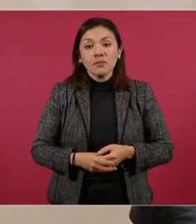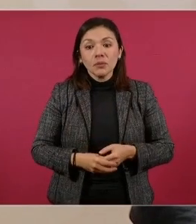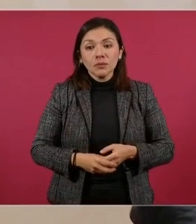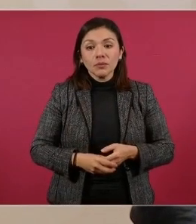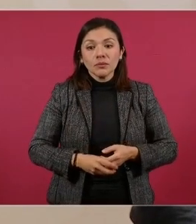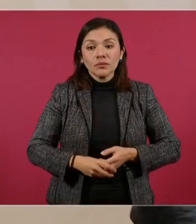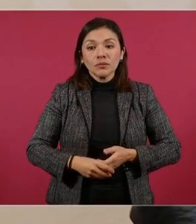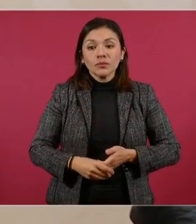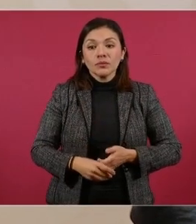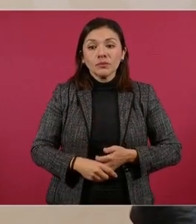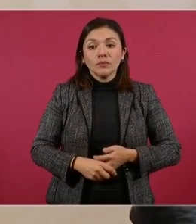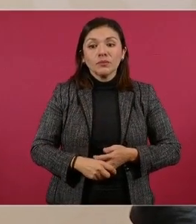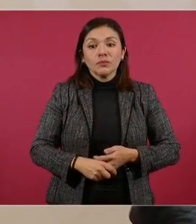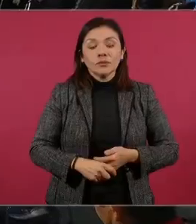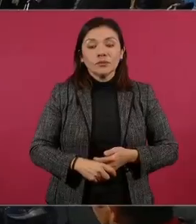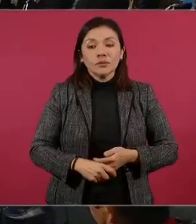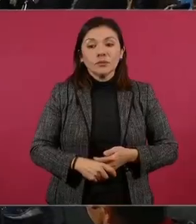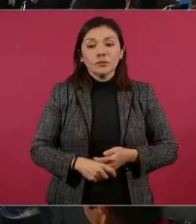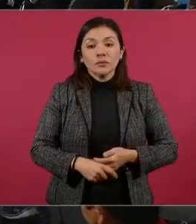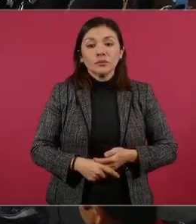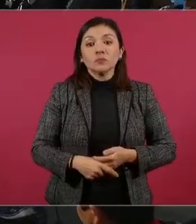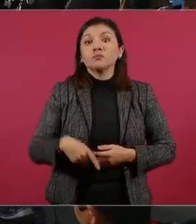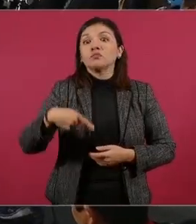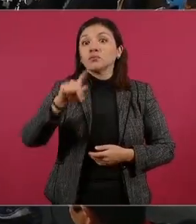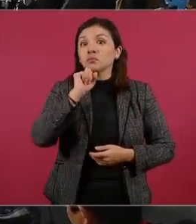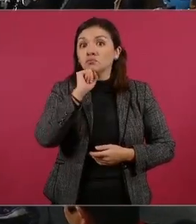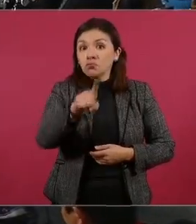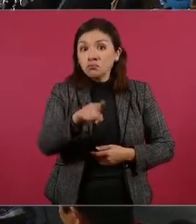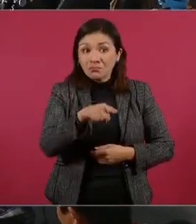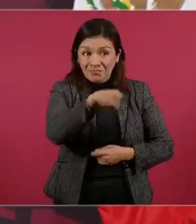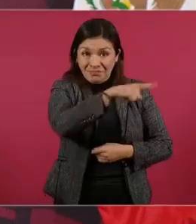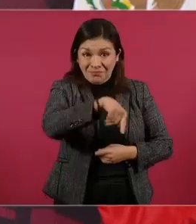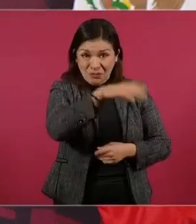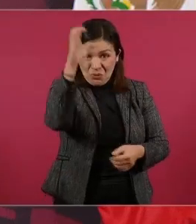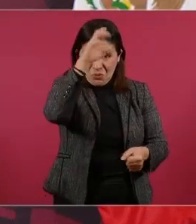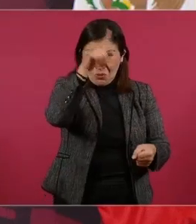totonac pero fueron los que construyeron Tajín